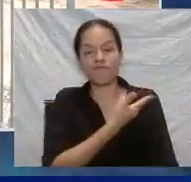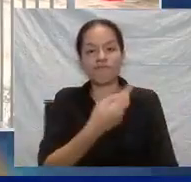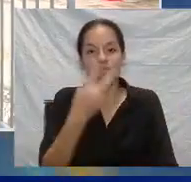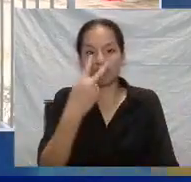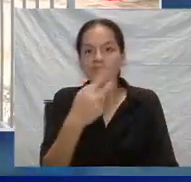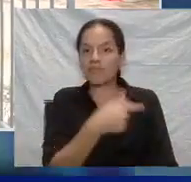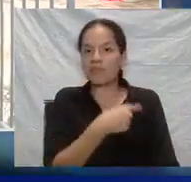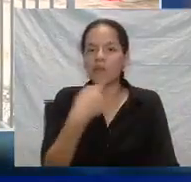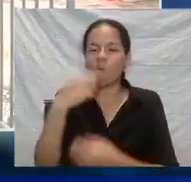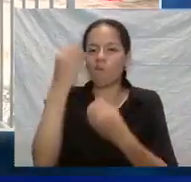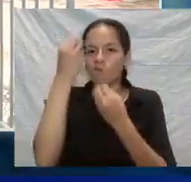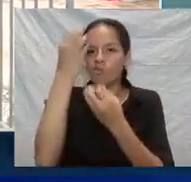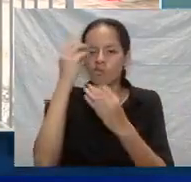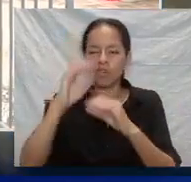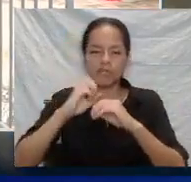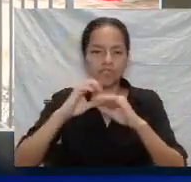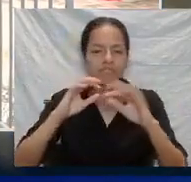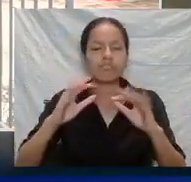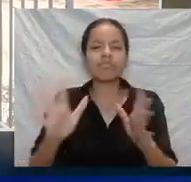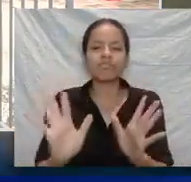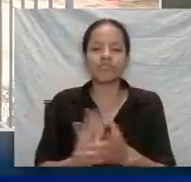rock buenos días